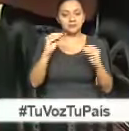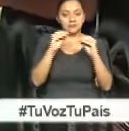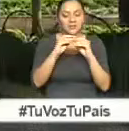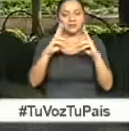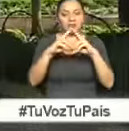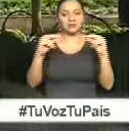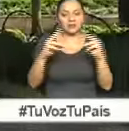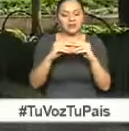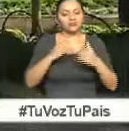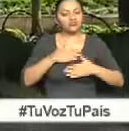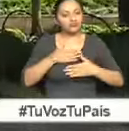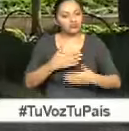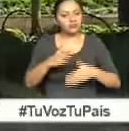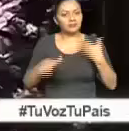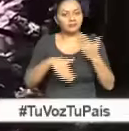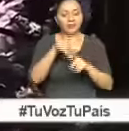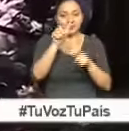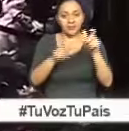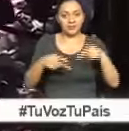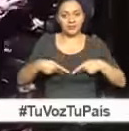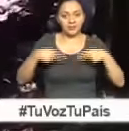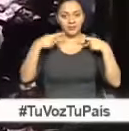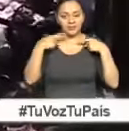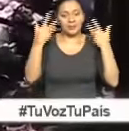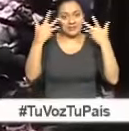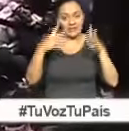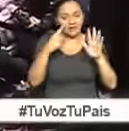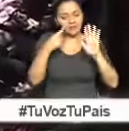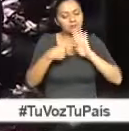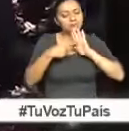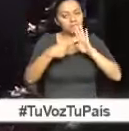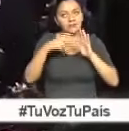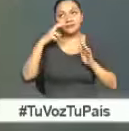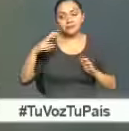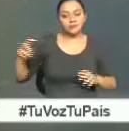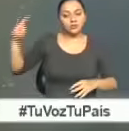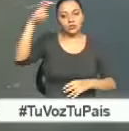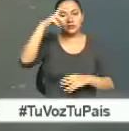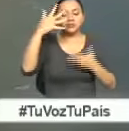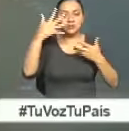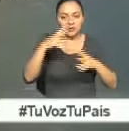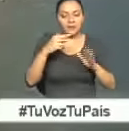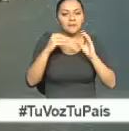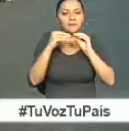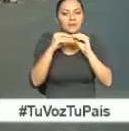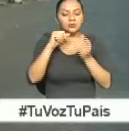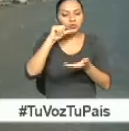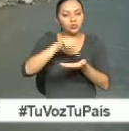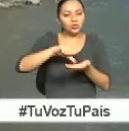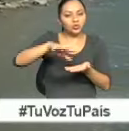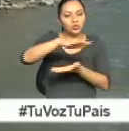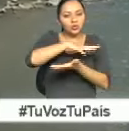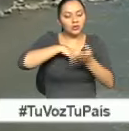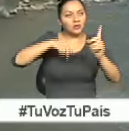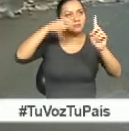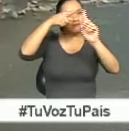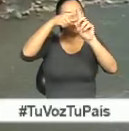el carisma y amabilidad de sus pobladores, hacen de este destino turístico una de las ciudades que apuntan